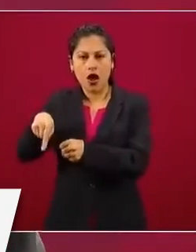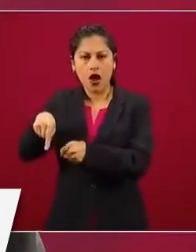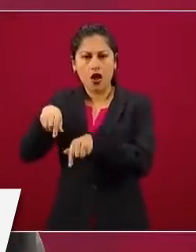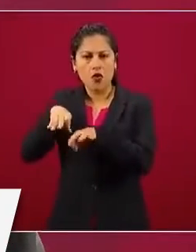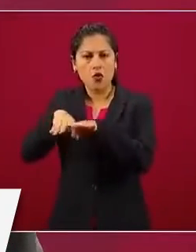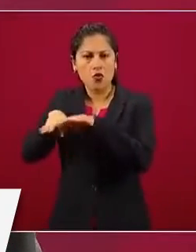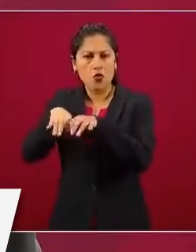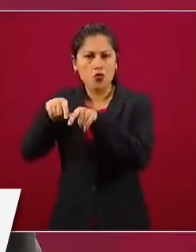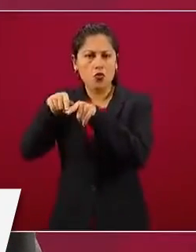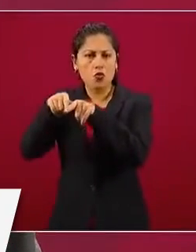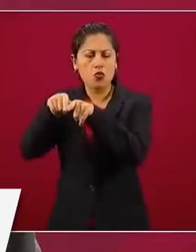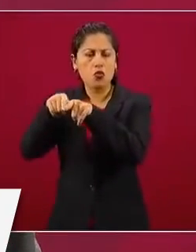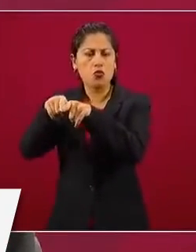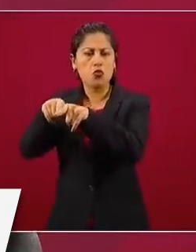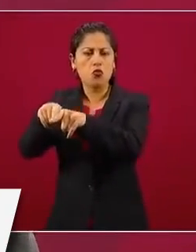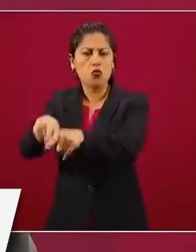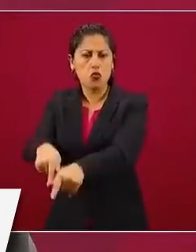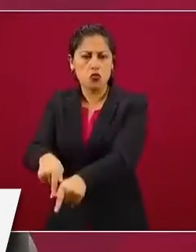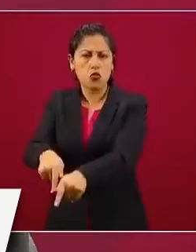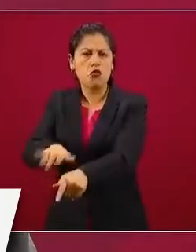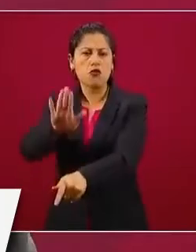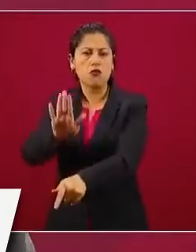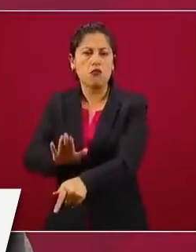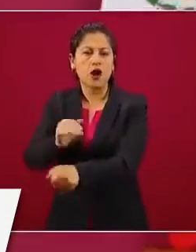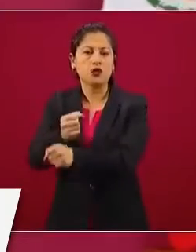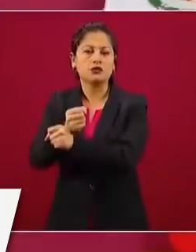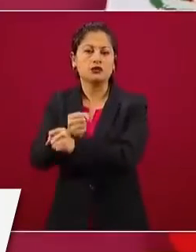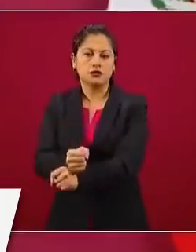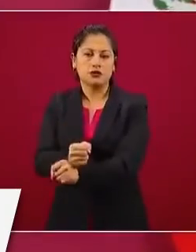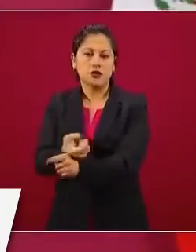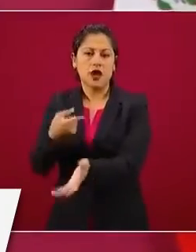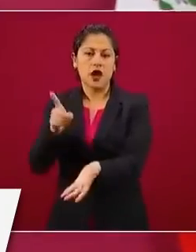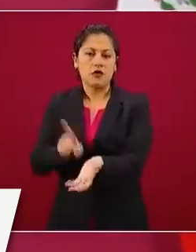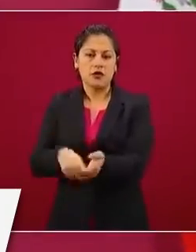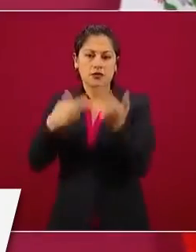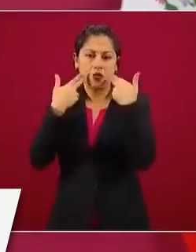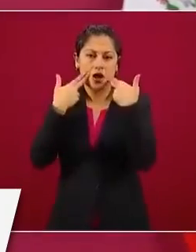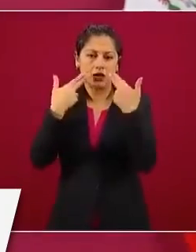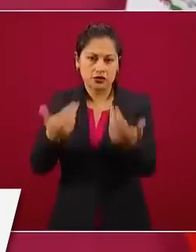entonces se volvió esclavo en las monterías y en las haciendas.